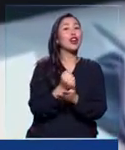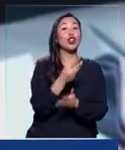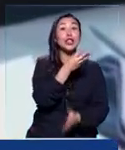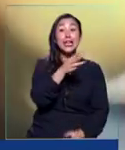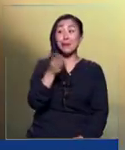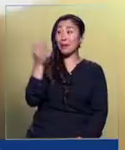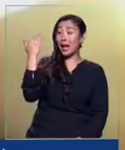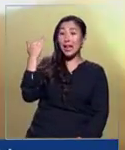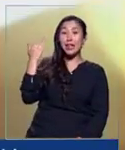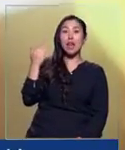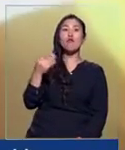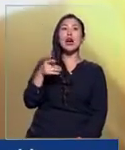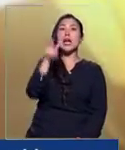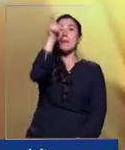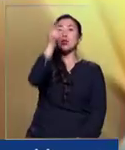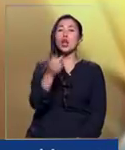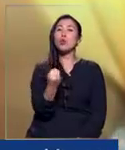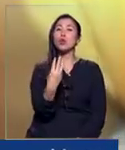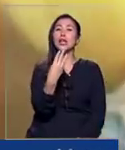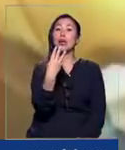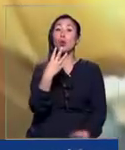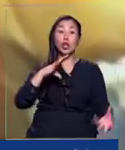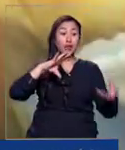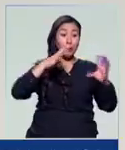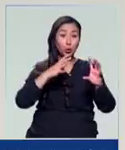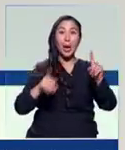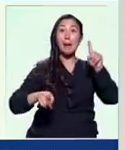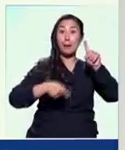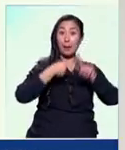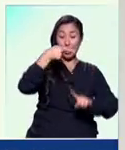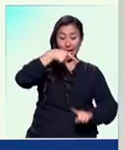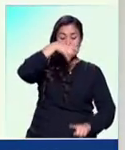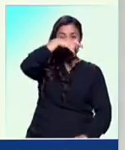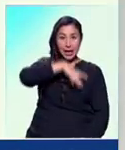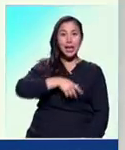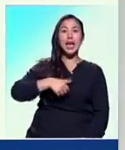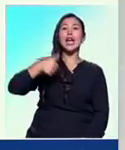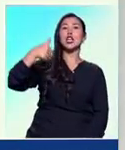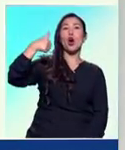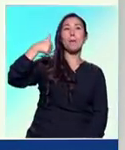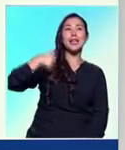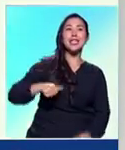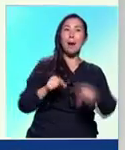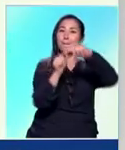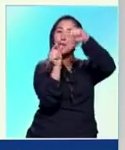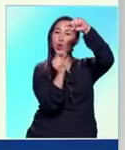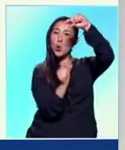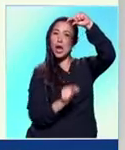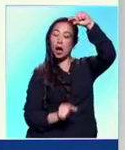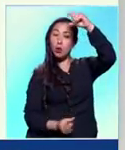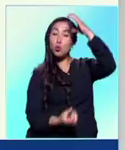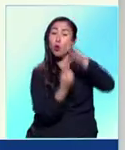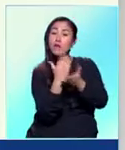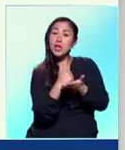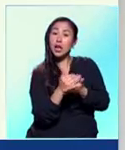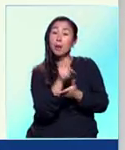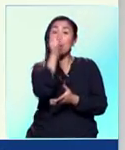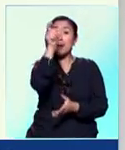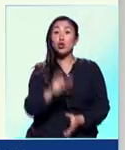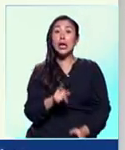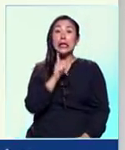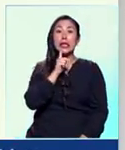semanas fue el paciente número 34 en el mundo y primero en nuestro país en someterse a la cirugía de estimulación medular, una innovadora técnica para personas